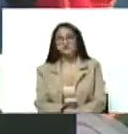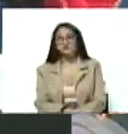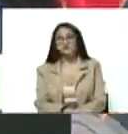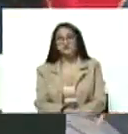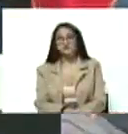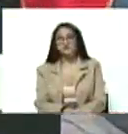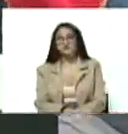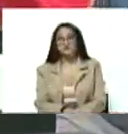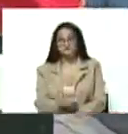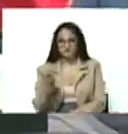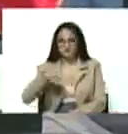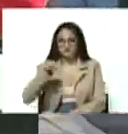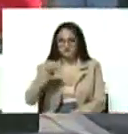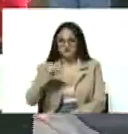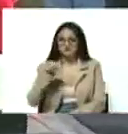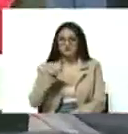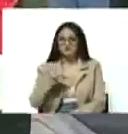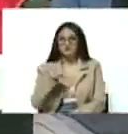No, sí.